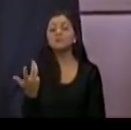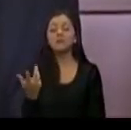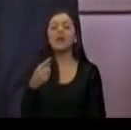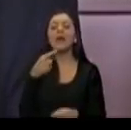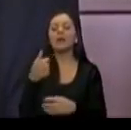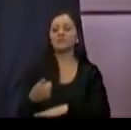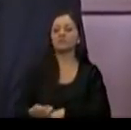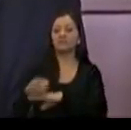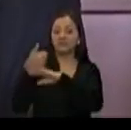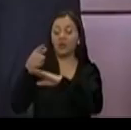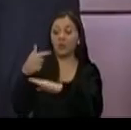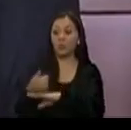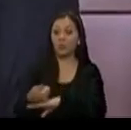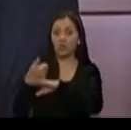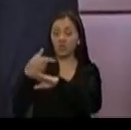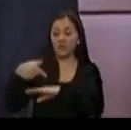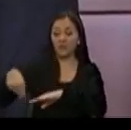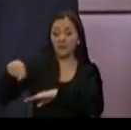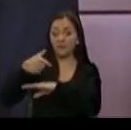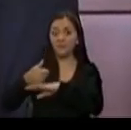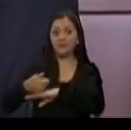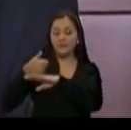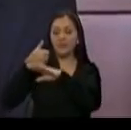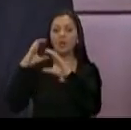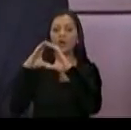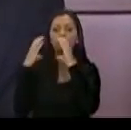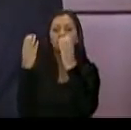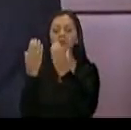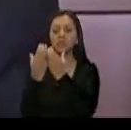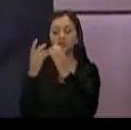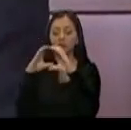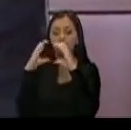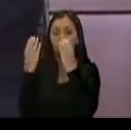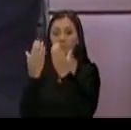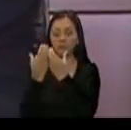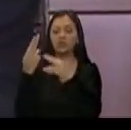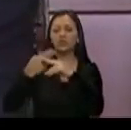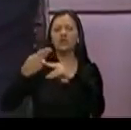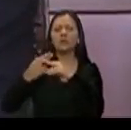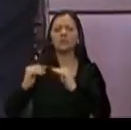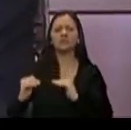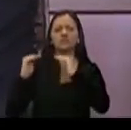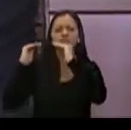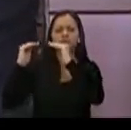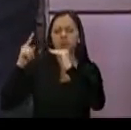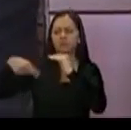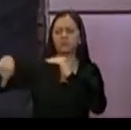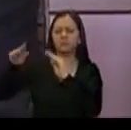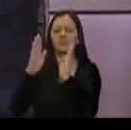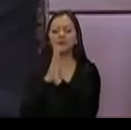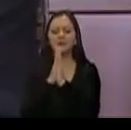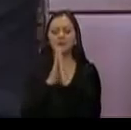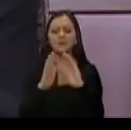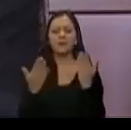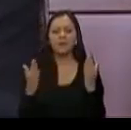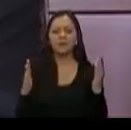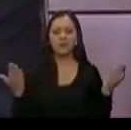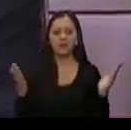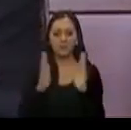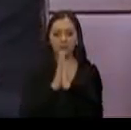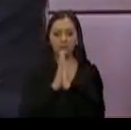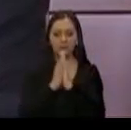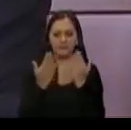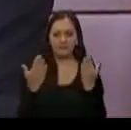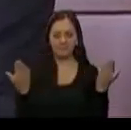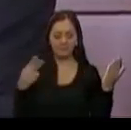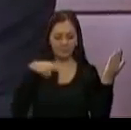Episcopal existe una comisión que se llama el Magisterio. Se ha elaborado, por ejemplo, este tríptico que es para